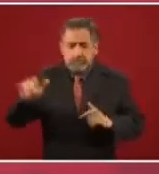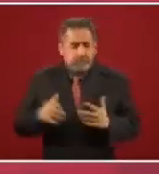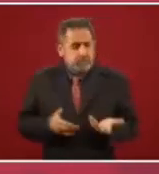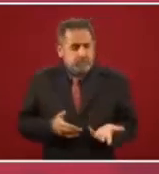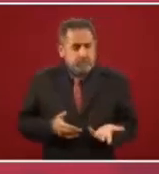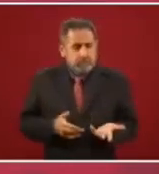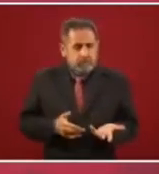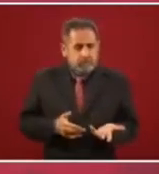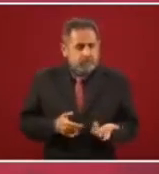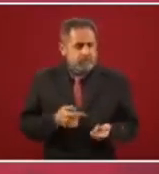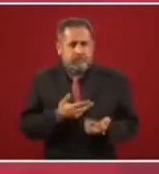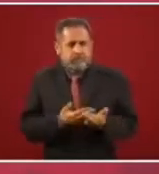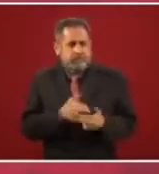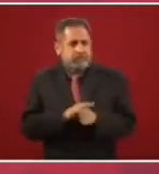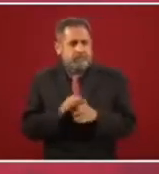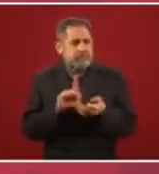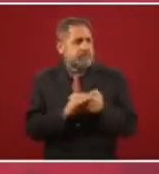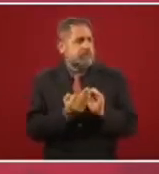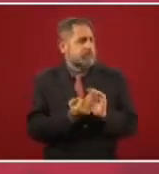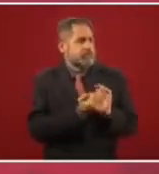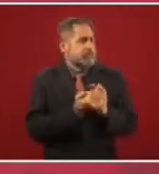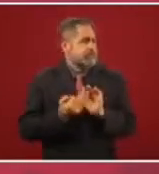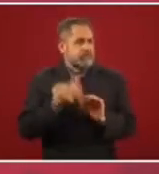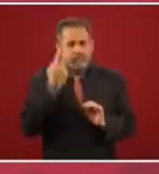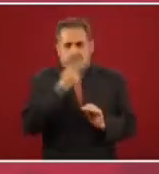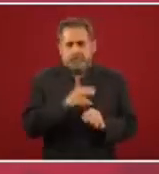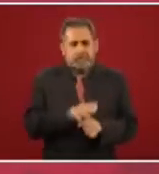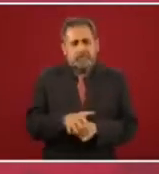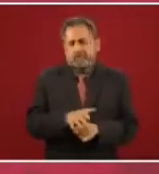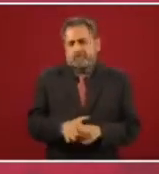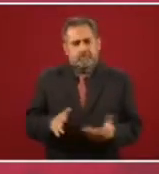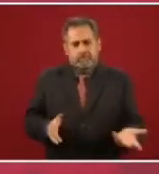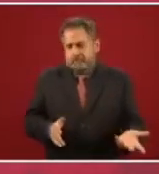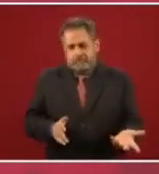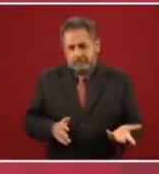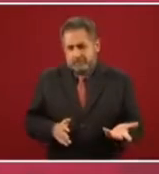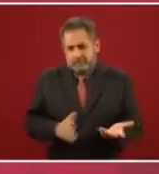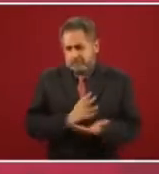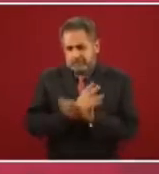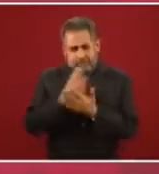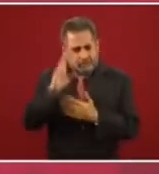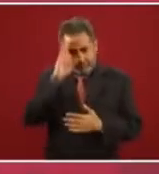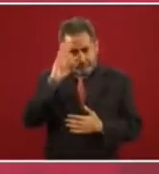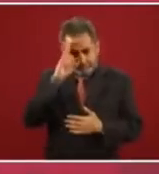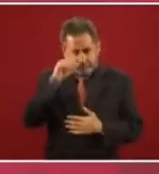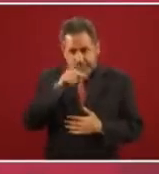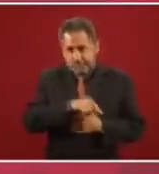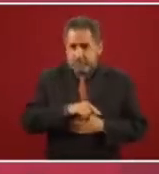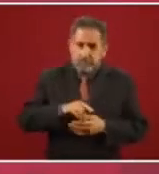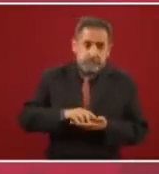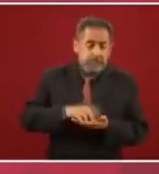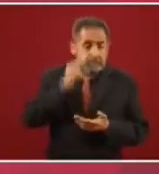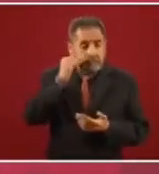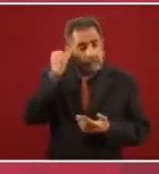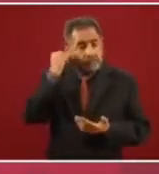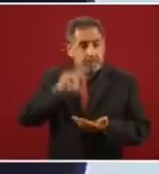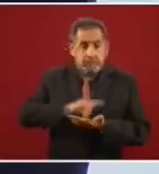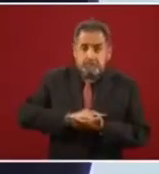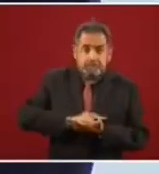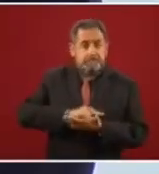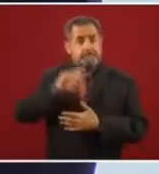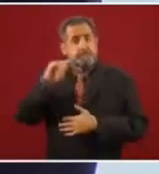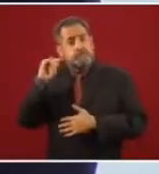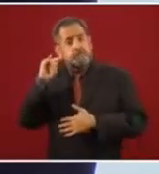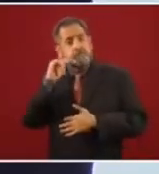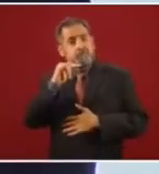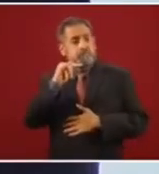O sea, estaba sobrado, pues. Además, era un exceso levantarlo